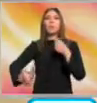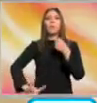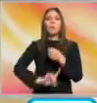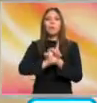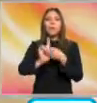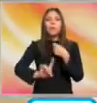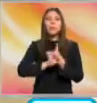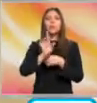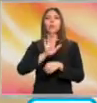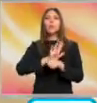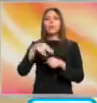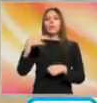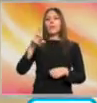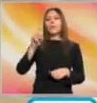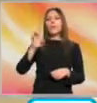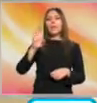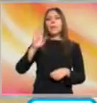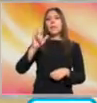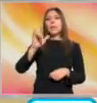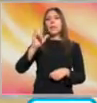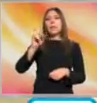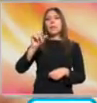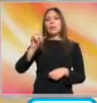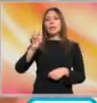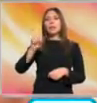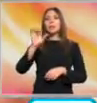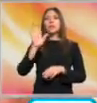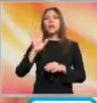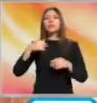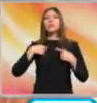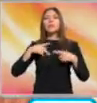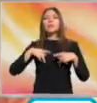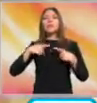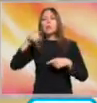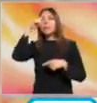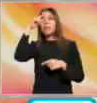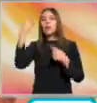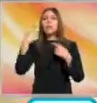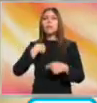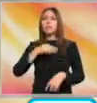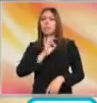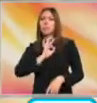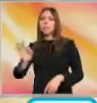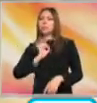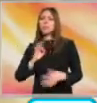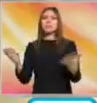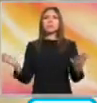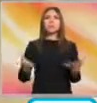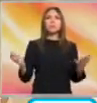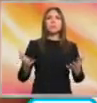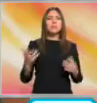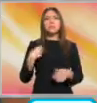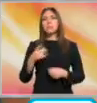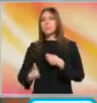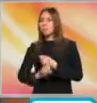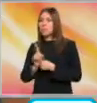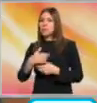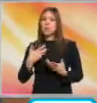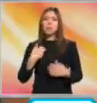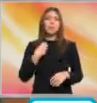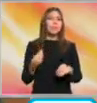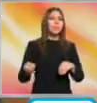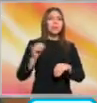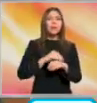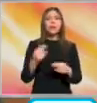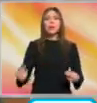las debilidades, porque luego no las queremos reconocer, ¿no? Creemos que todo lo podemos. Que somos muy no hay- buenos. Sí, claro, no hay problema. Yo me lanzo con un